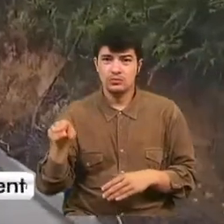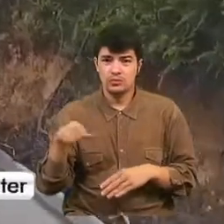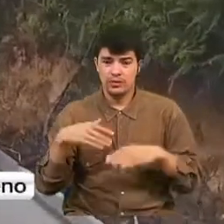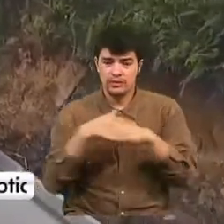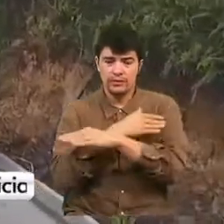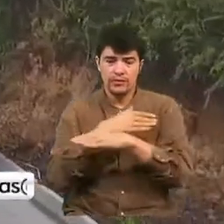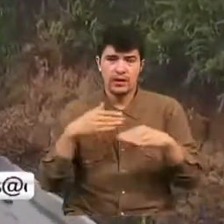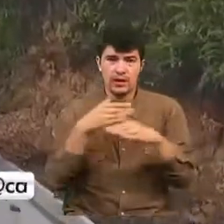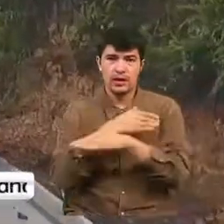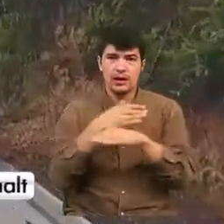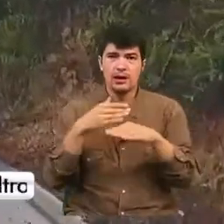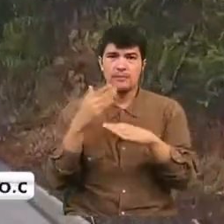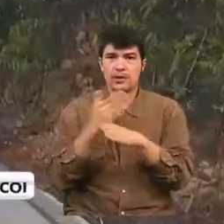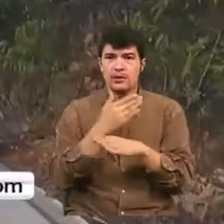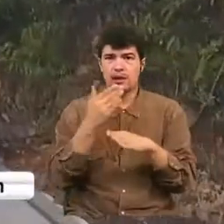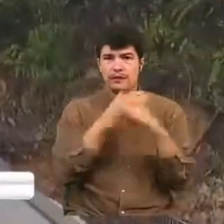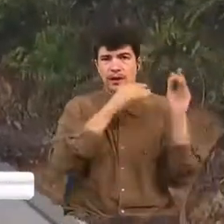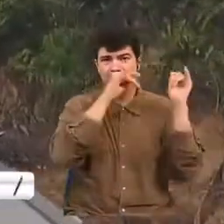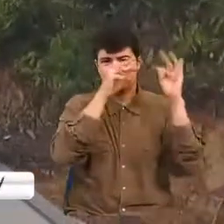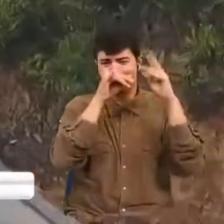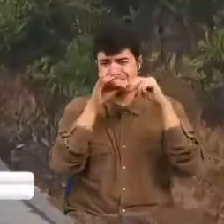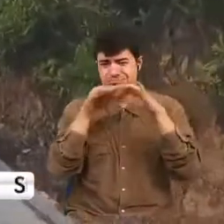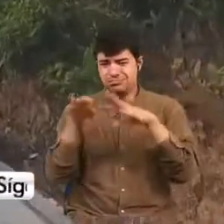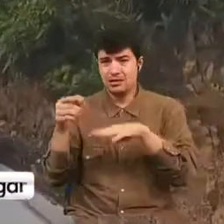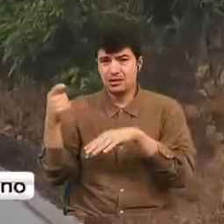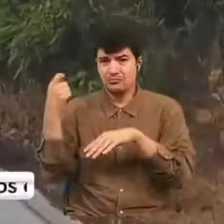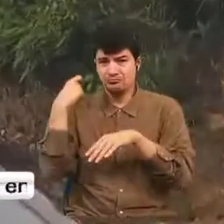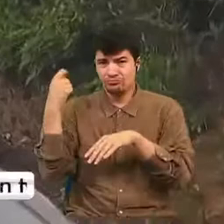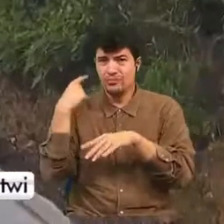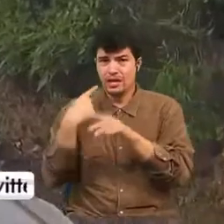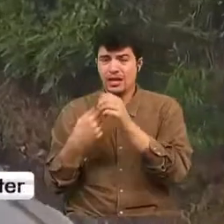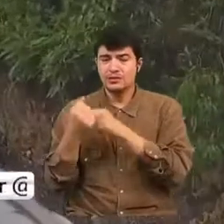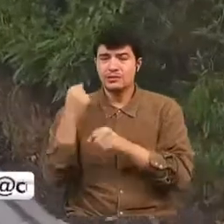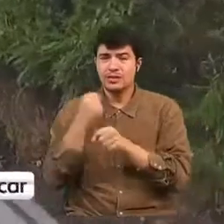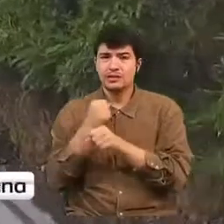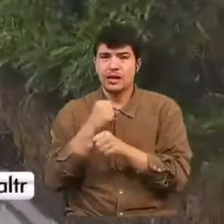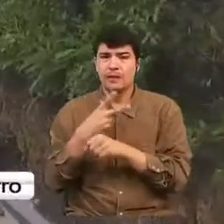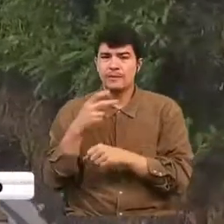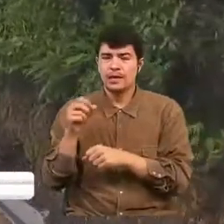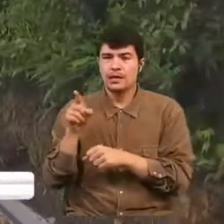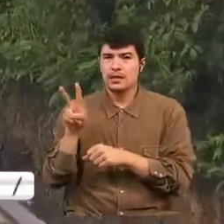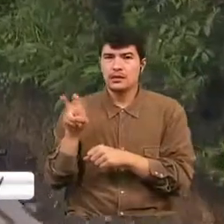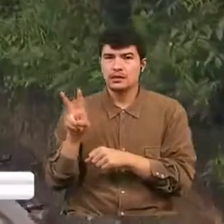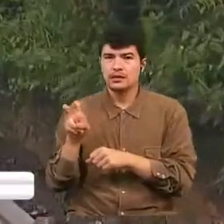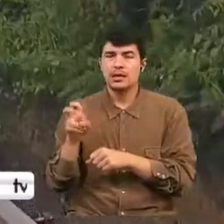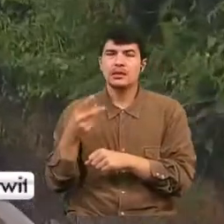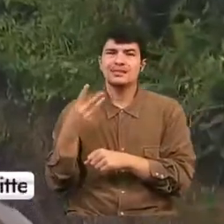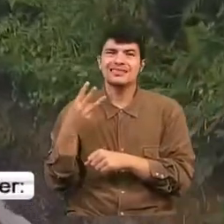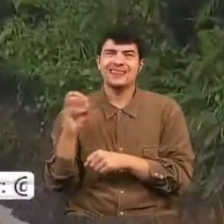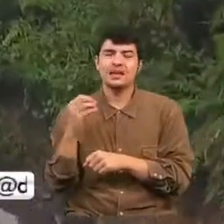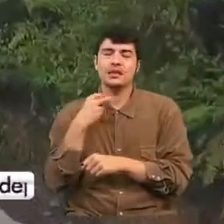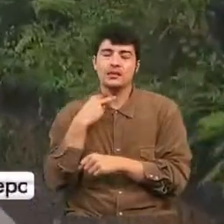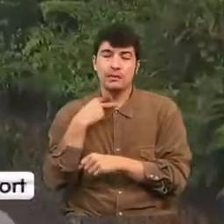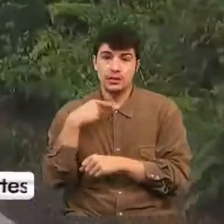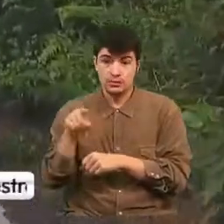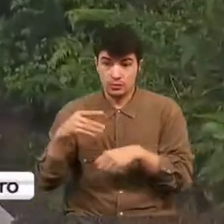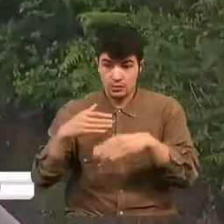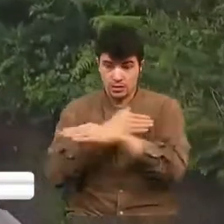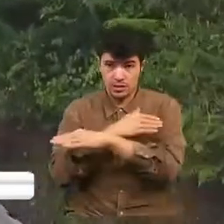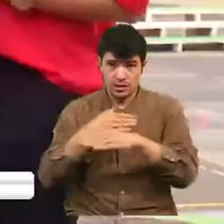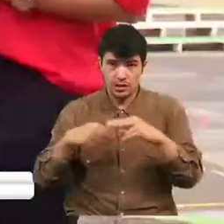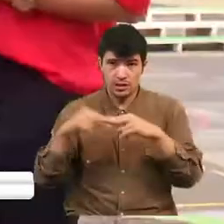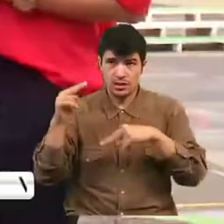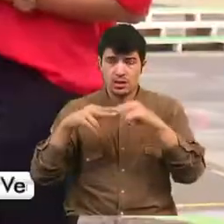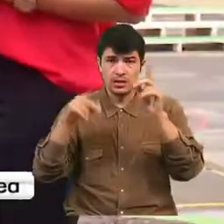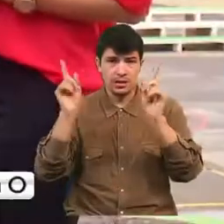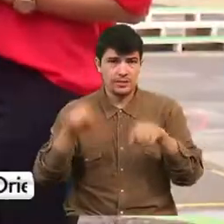los traumas del invierno a términos del año inmediatamente anterior en el 2016, específicamente el 30 de noviembre. Es una vía que también ya